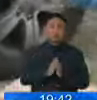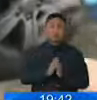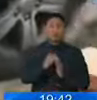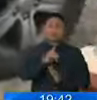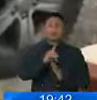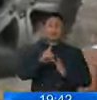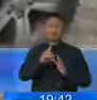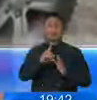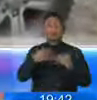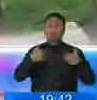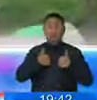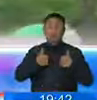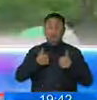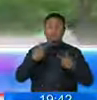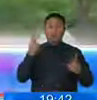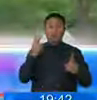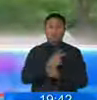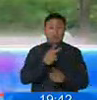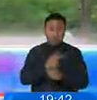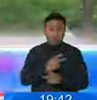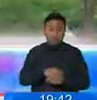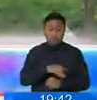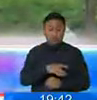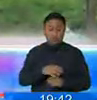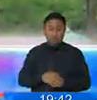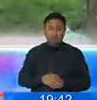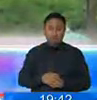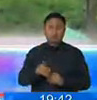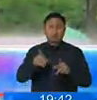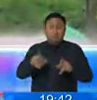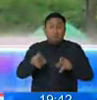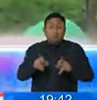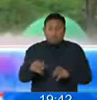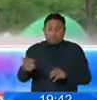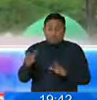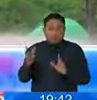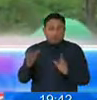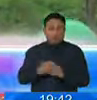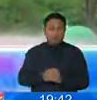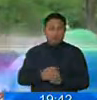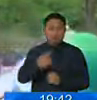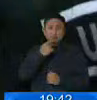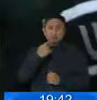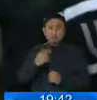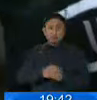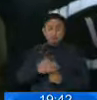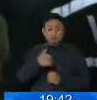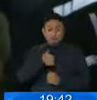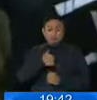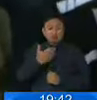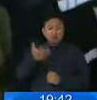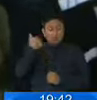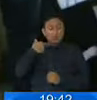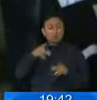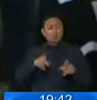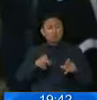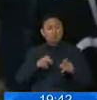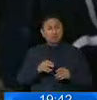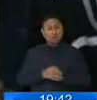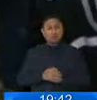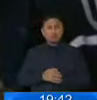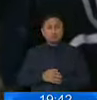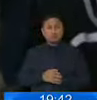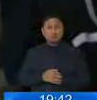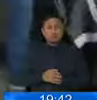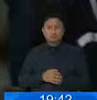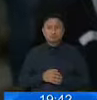de especies en peligro. Por supuesto que no existe permiso, pero él aduce de que sí tenía un permiso. Si no